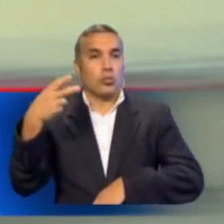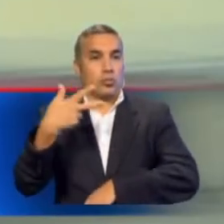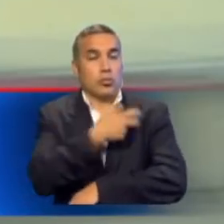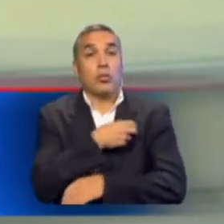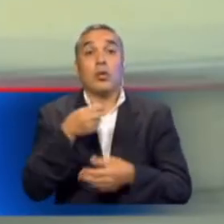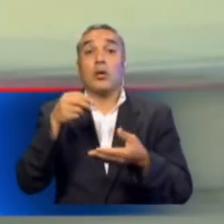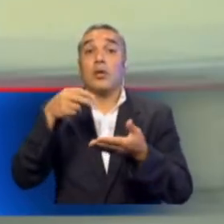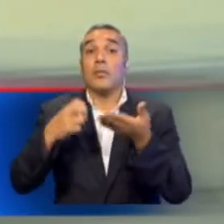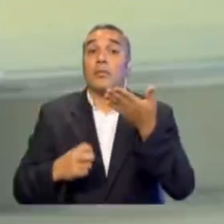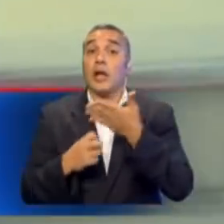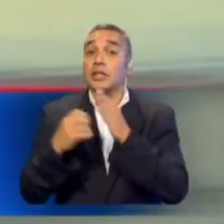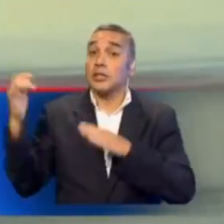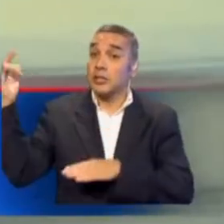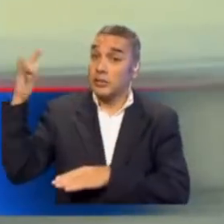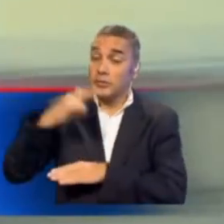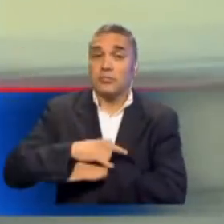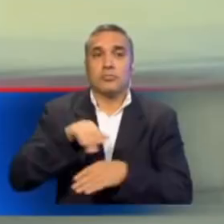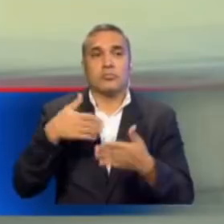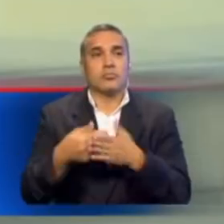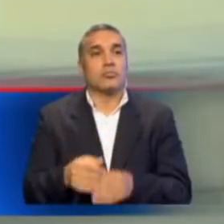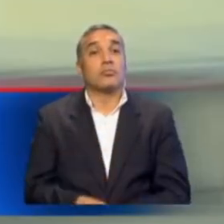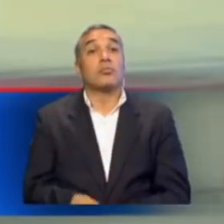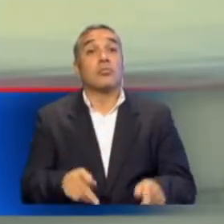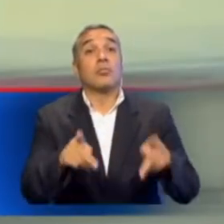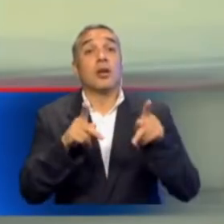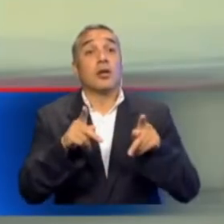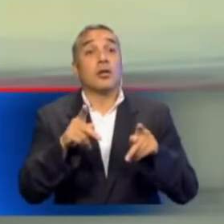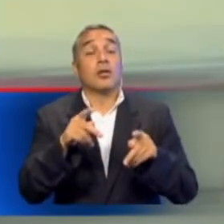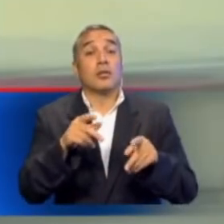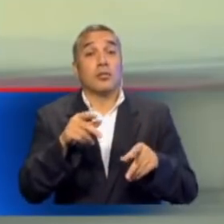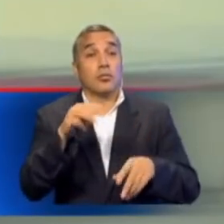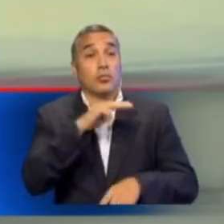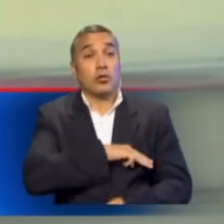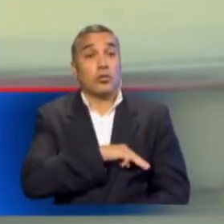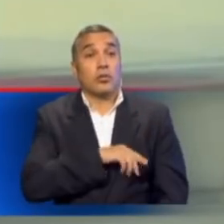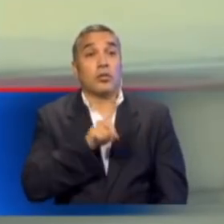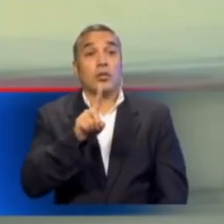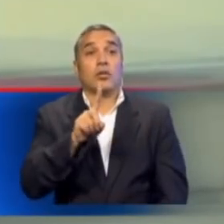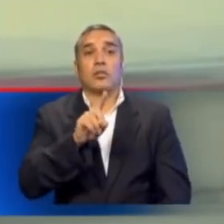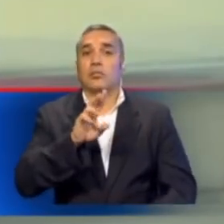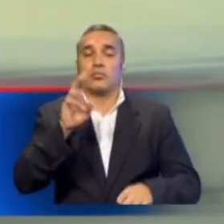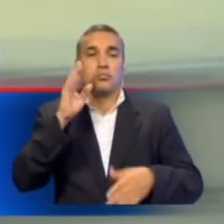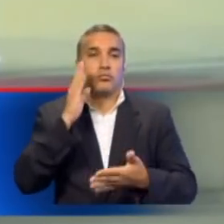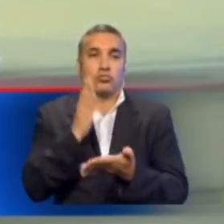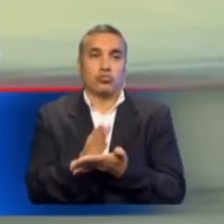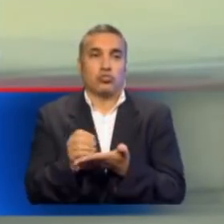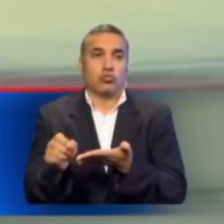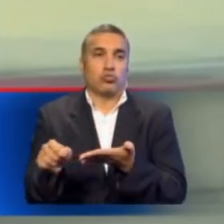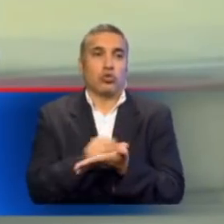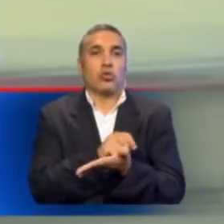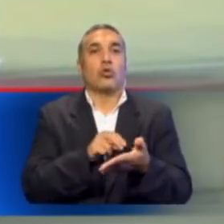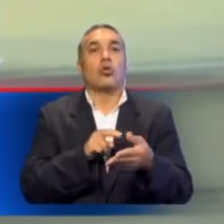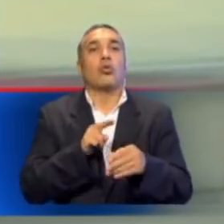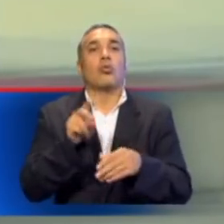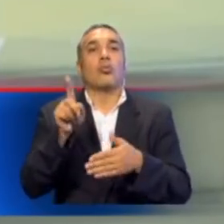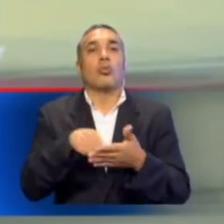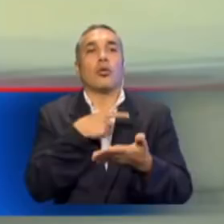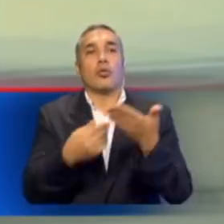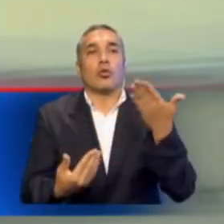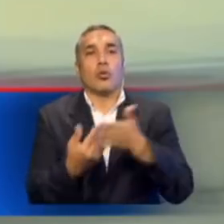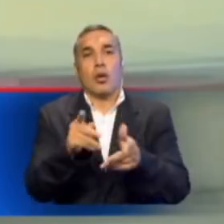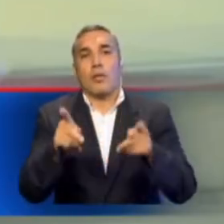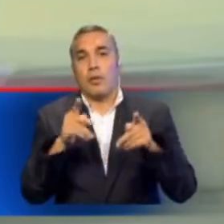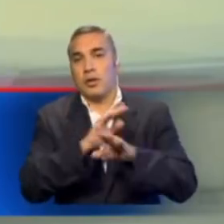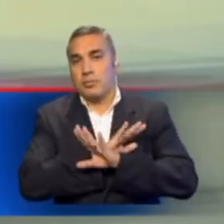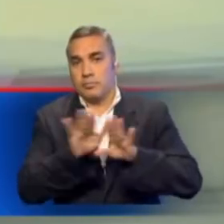citas médicas verificables. Los salvoconductos emitidos por los municipios quedan sin efecto y se prohíbe la emisión de nuevos